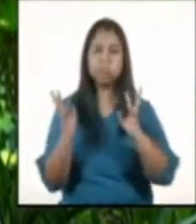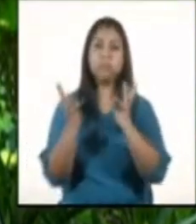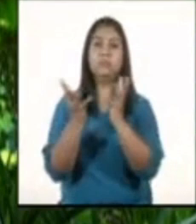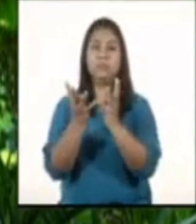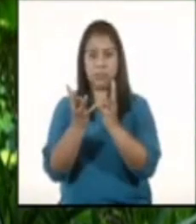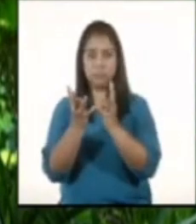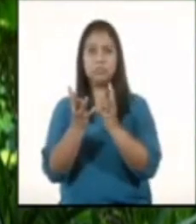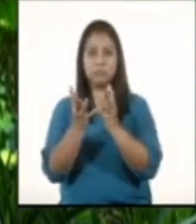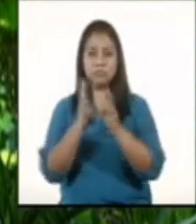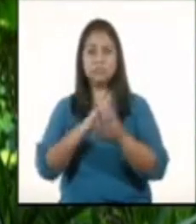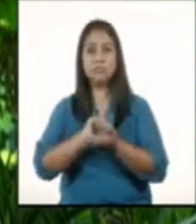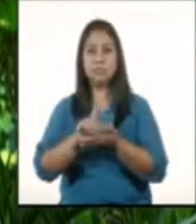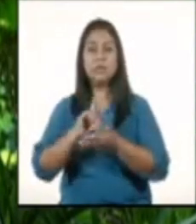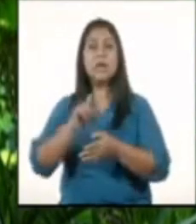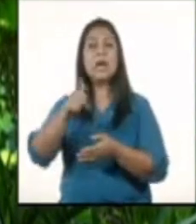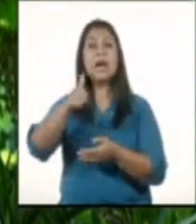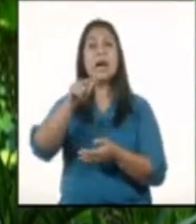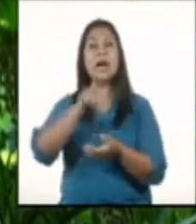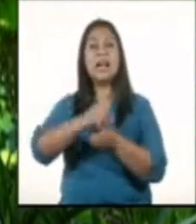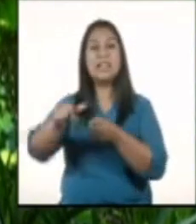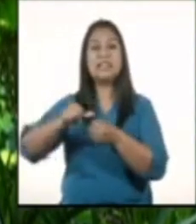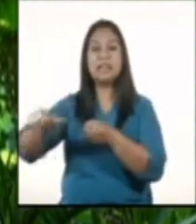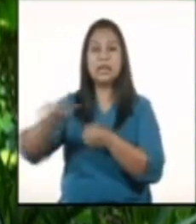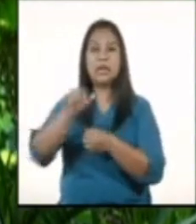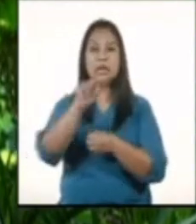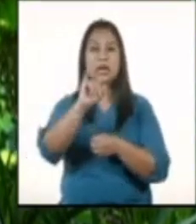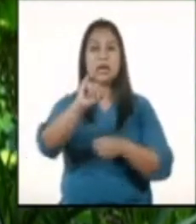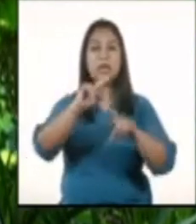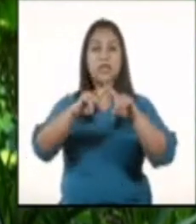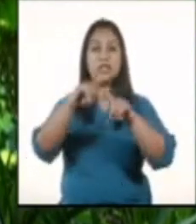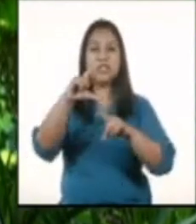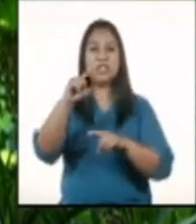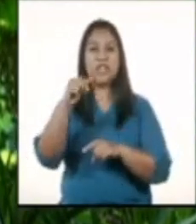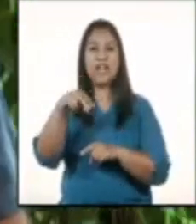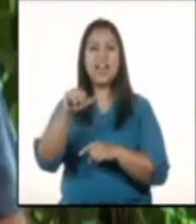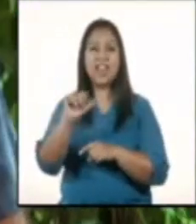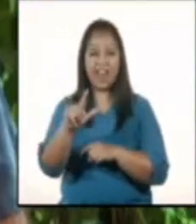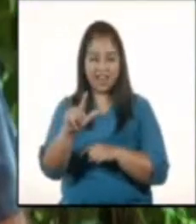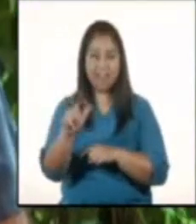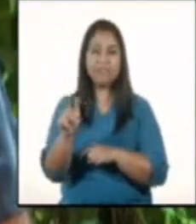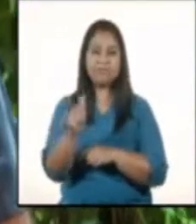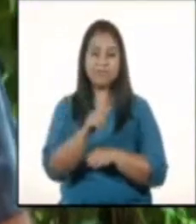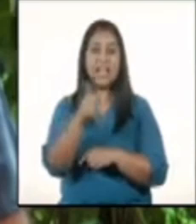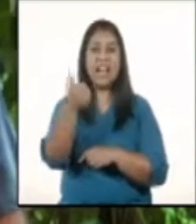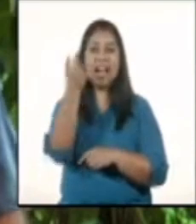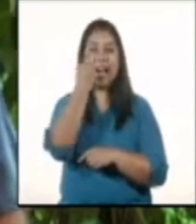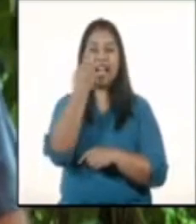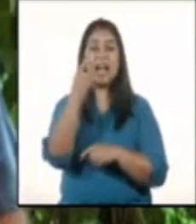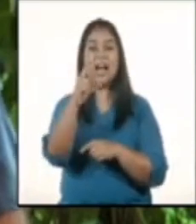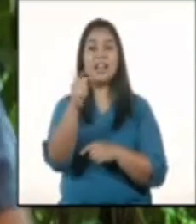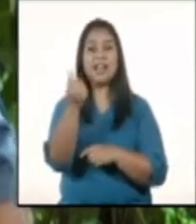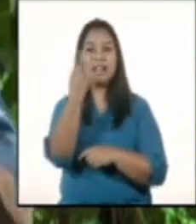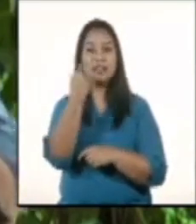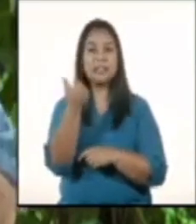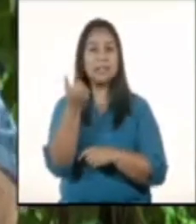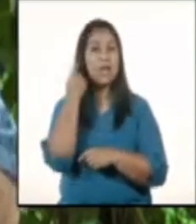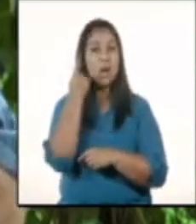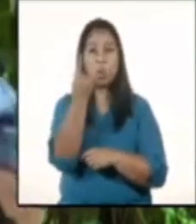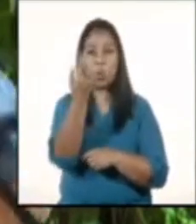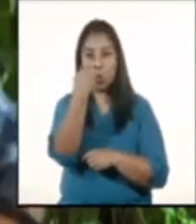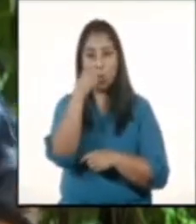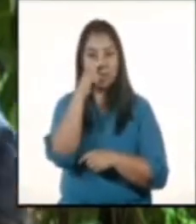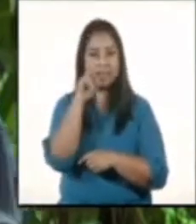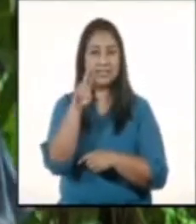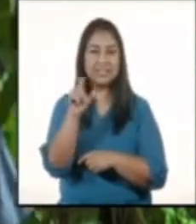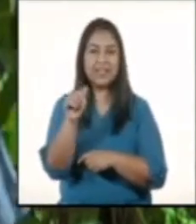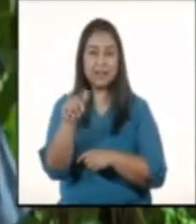sanitario en la aldea Ixcanal de San Agustín a Acazahuatlán. Esto como consecuencia de dos casos que